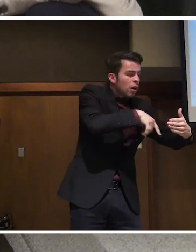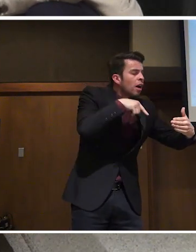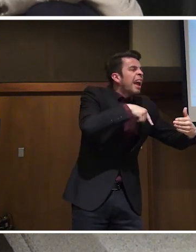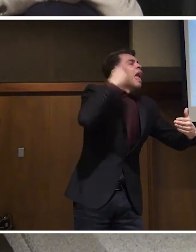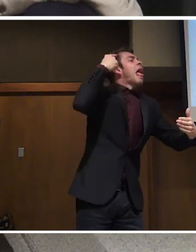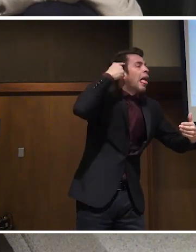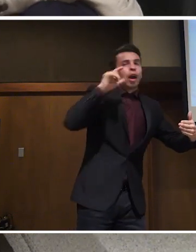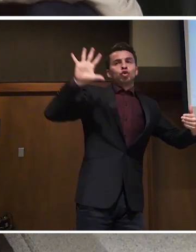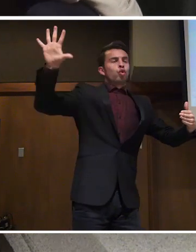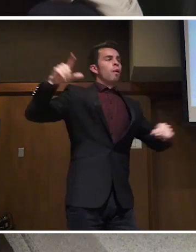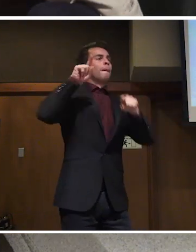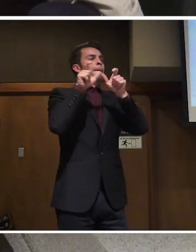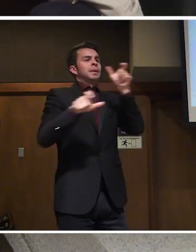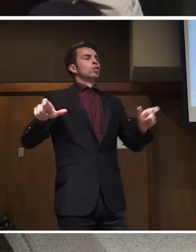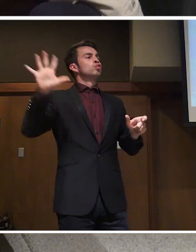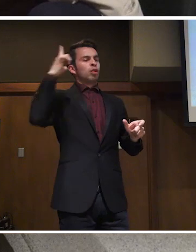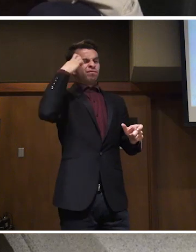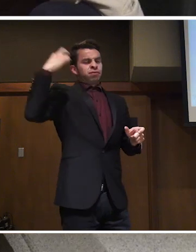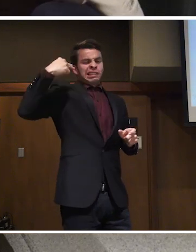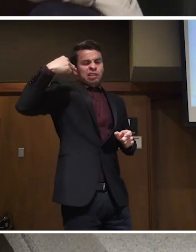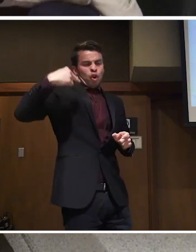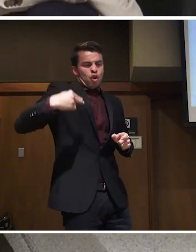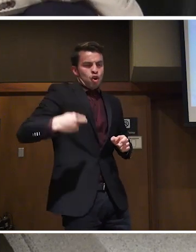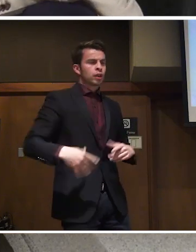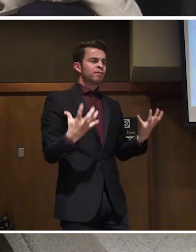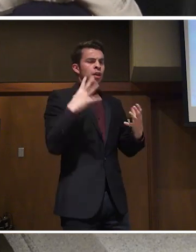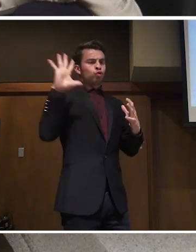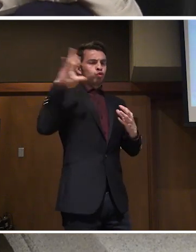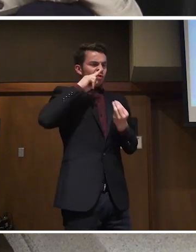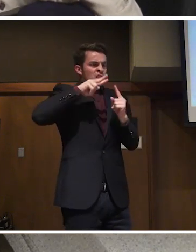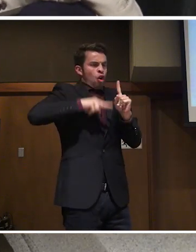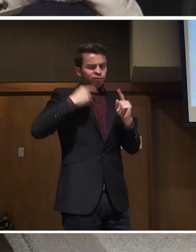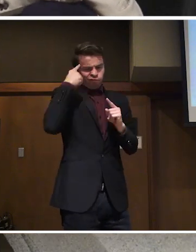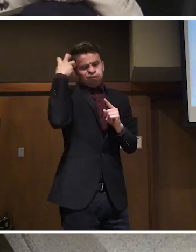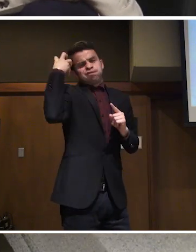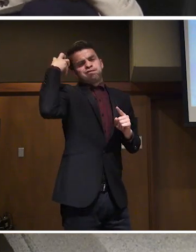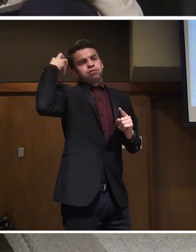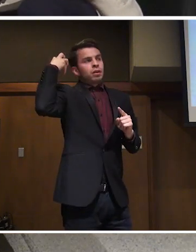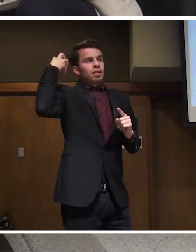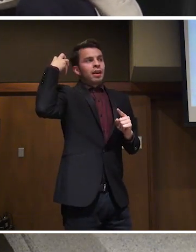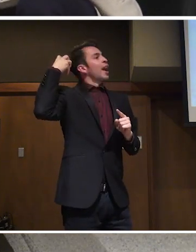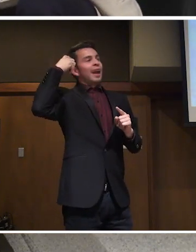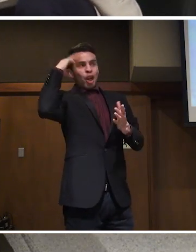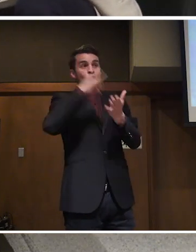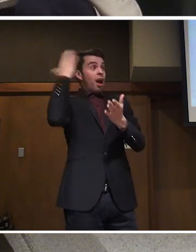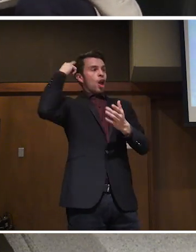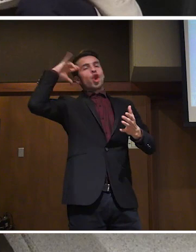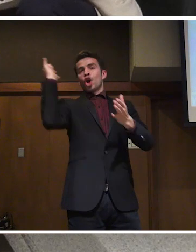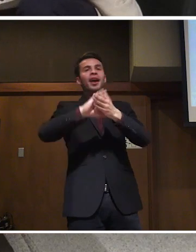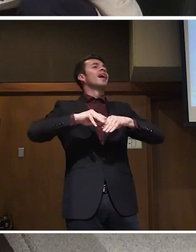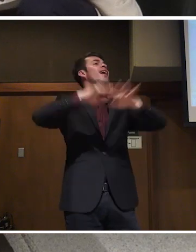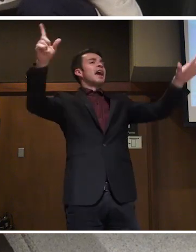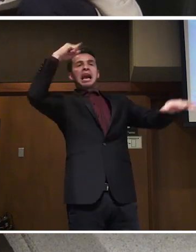etcétera, que es muy poco probable que tengan un público general, un público que no haya pasado pues por años de universidad. Entonces